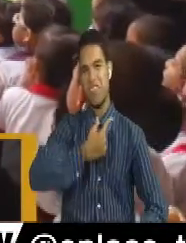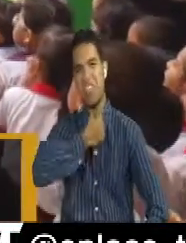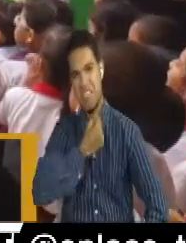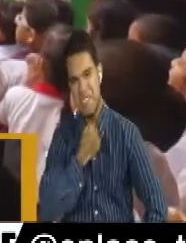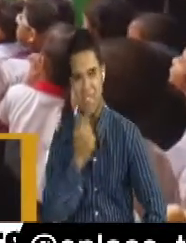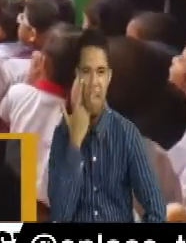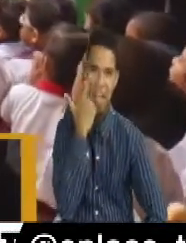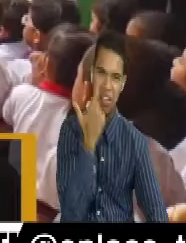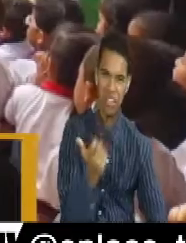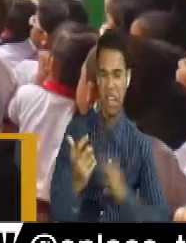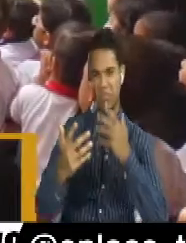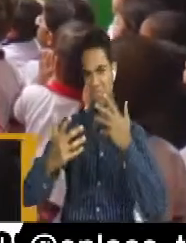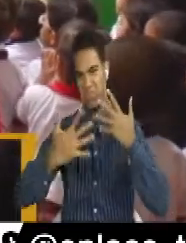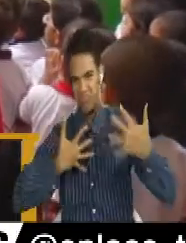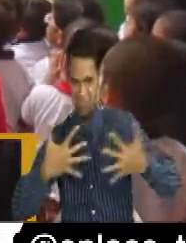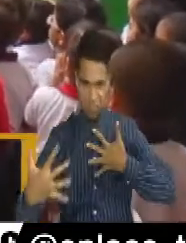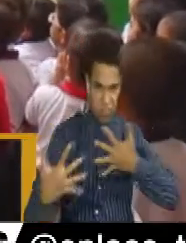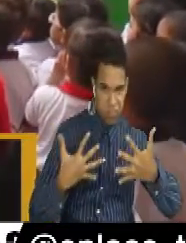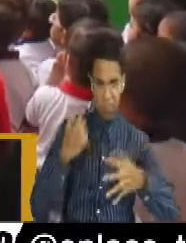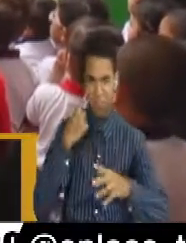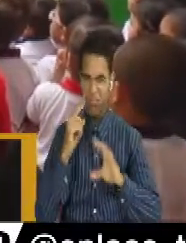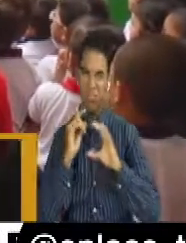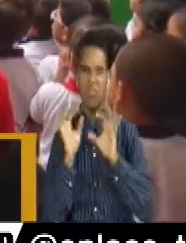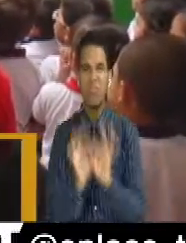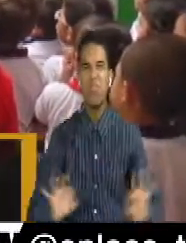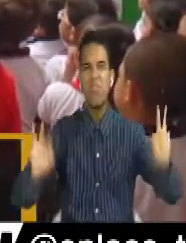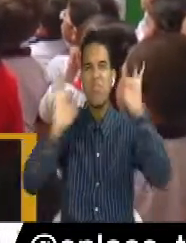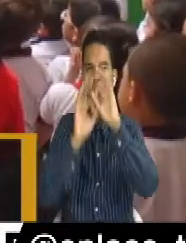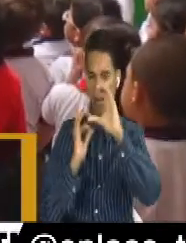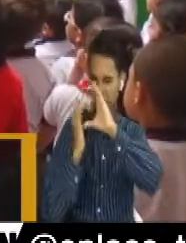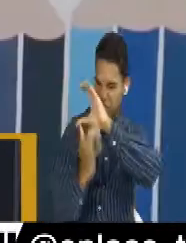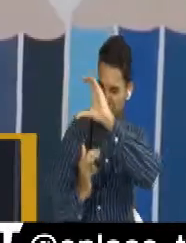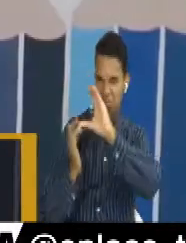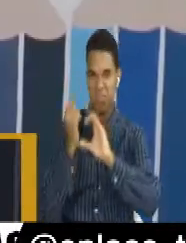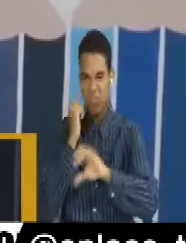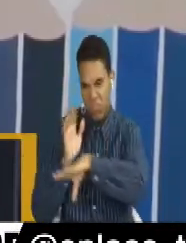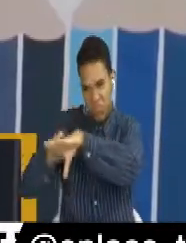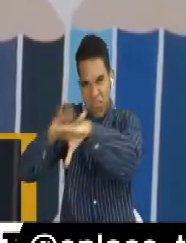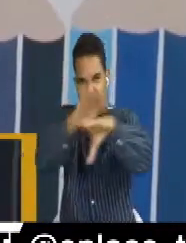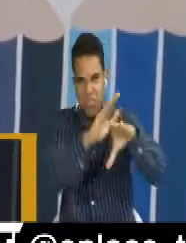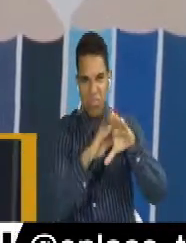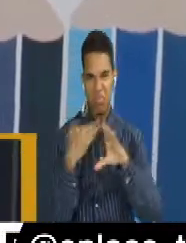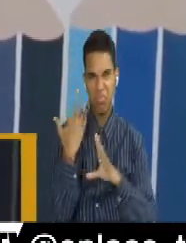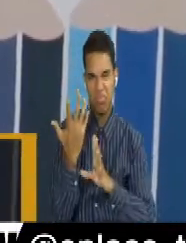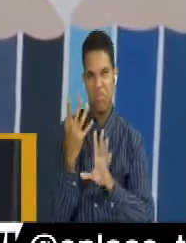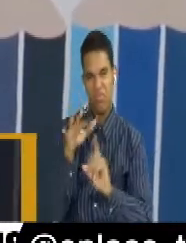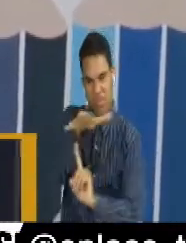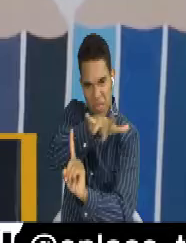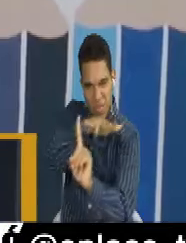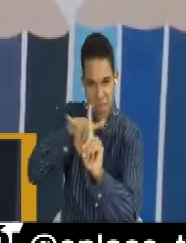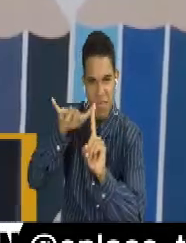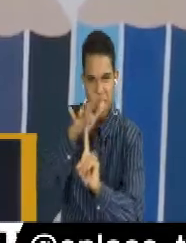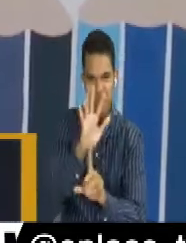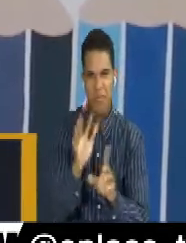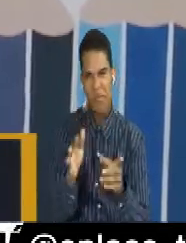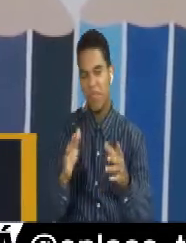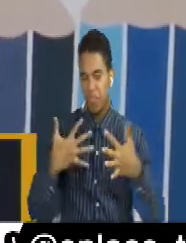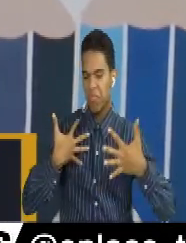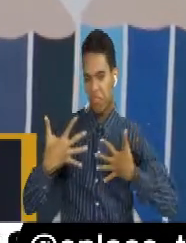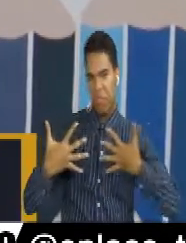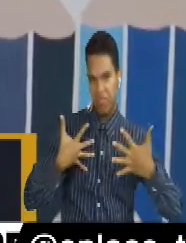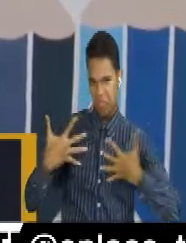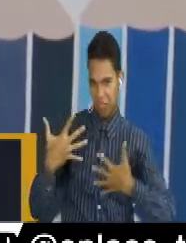sobre la preservación de los recursos naturales con los niños de la institución, y venimos en compañía también de la obra de teatro Rufino, que es una